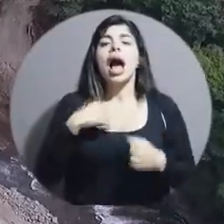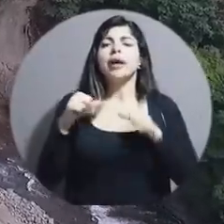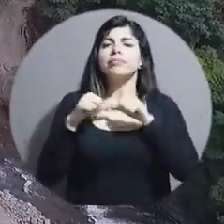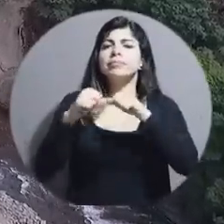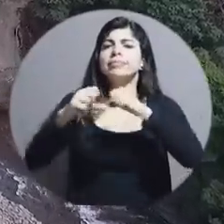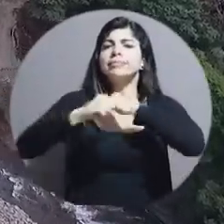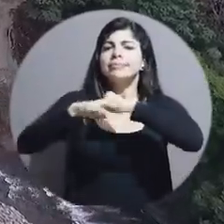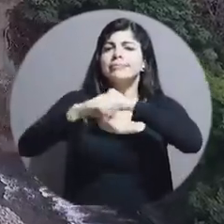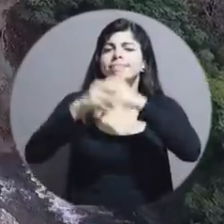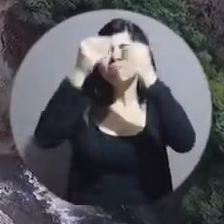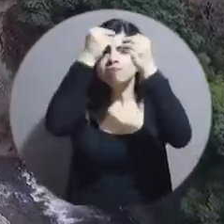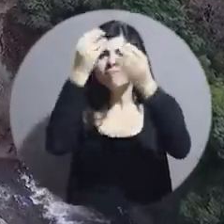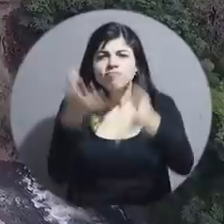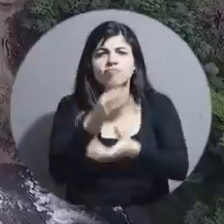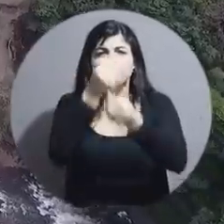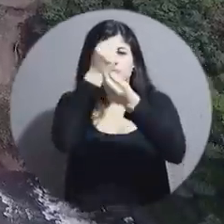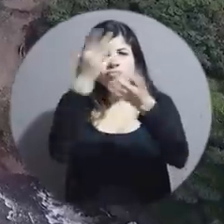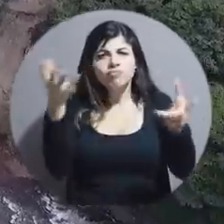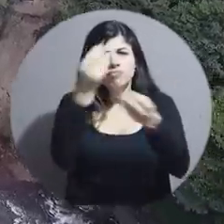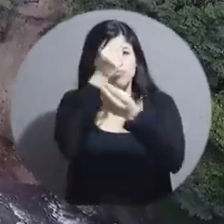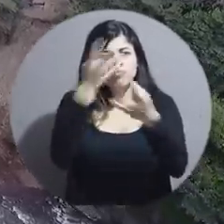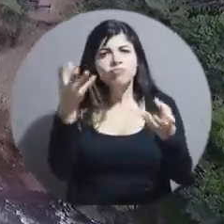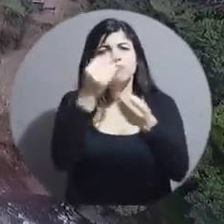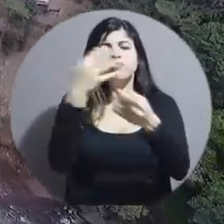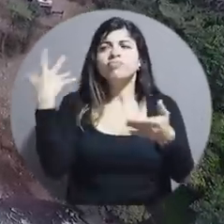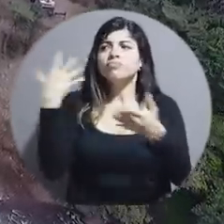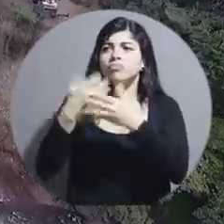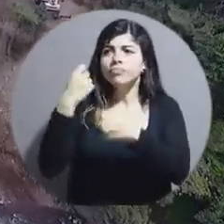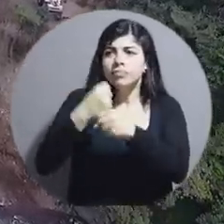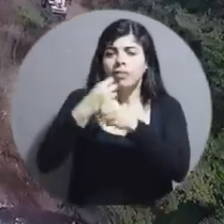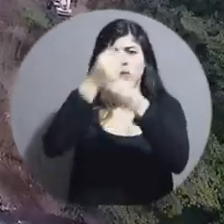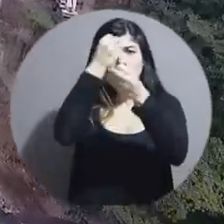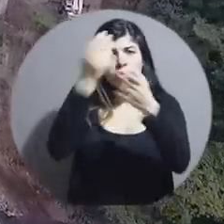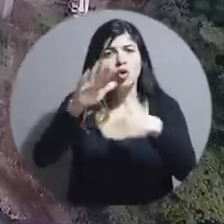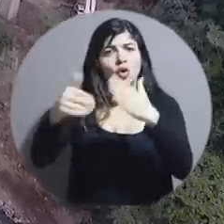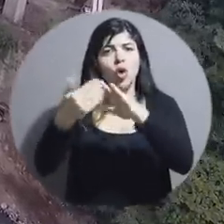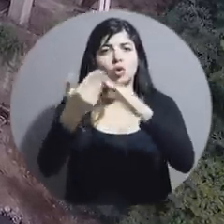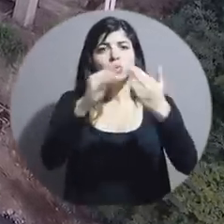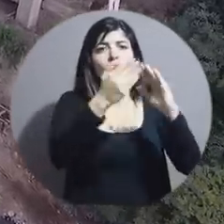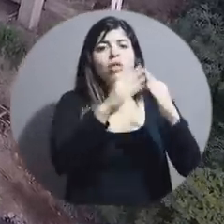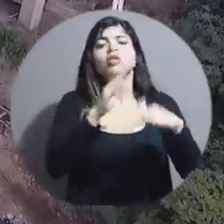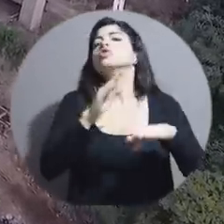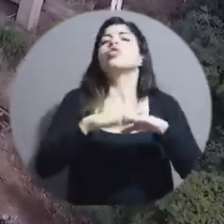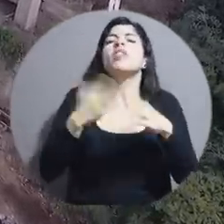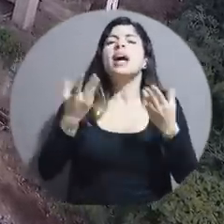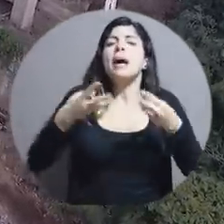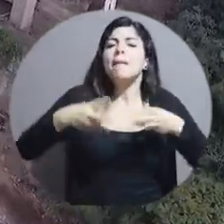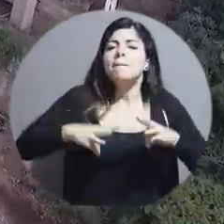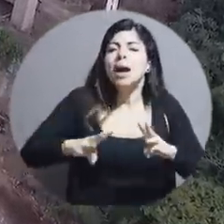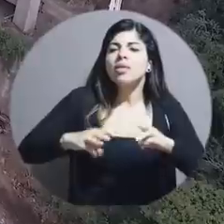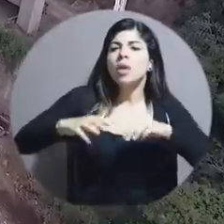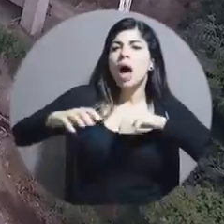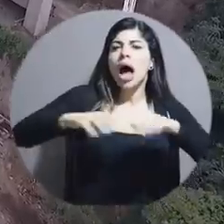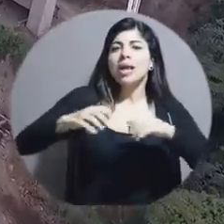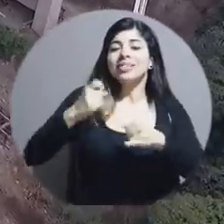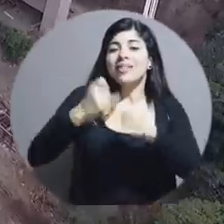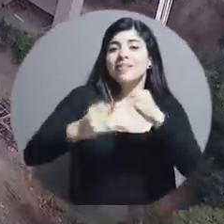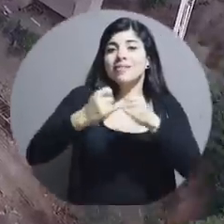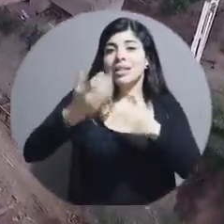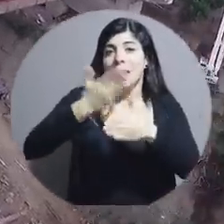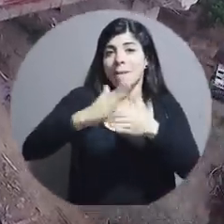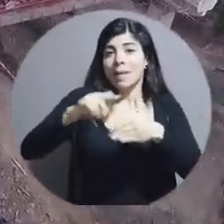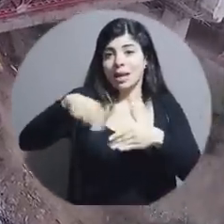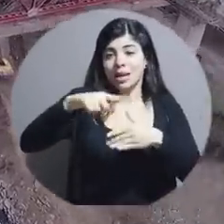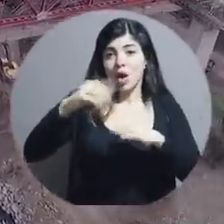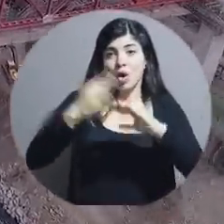una permanente campaña de información y rendición de cuentas a la ciudadanía acerca de las medidas y acciones de la fase